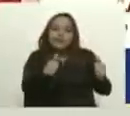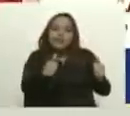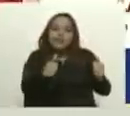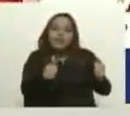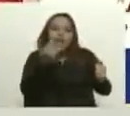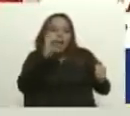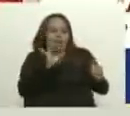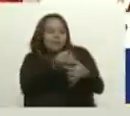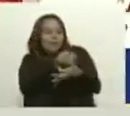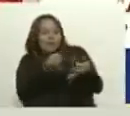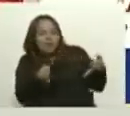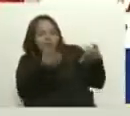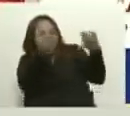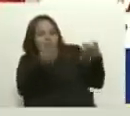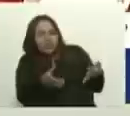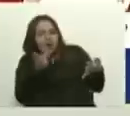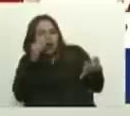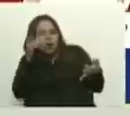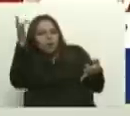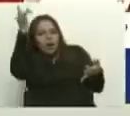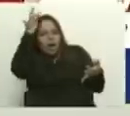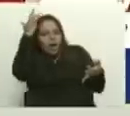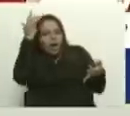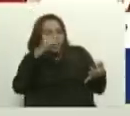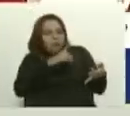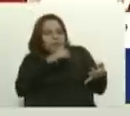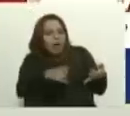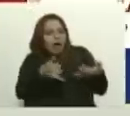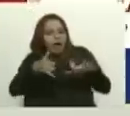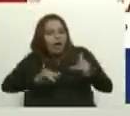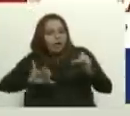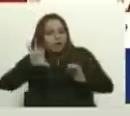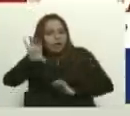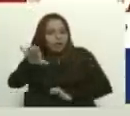medida. A su medida.